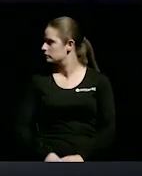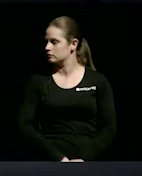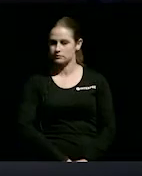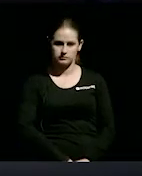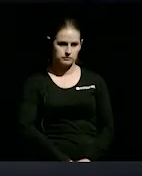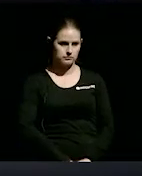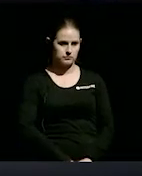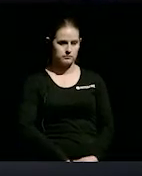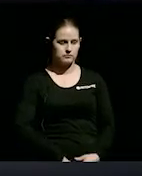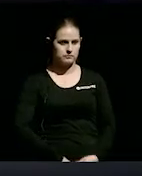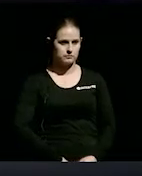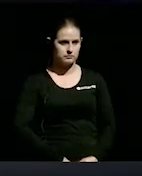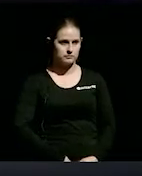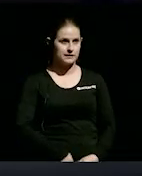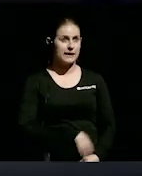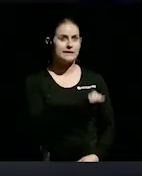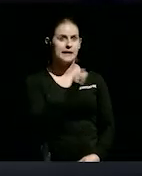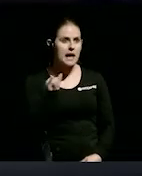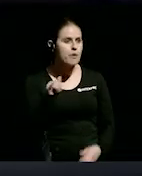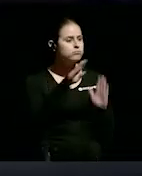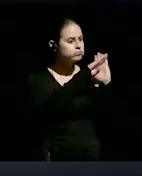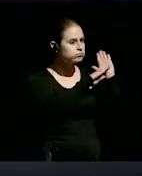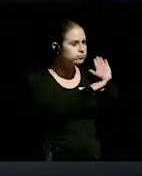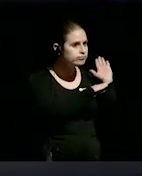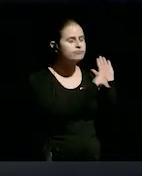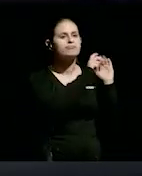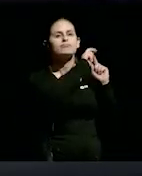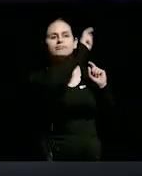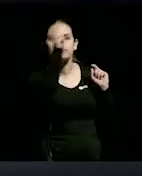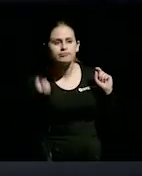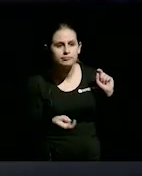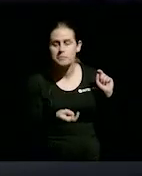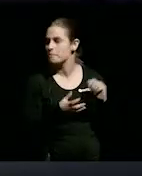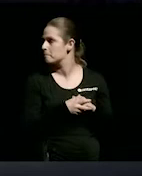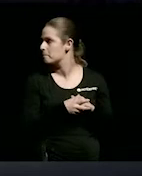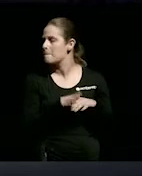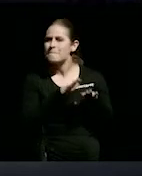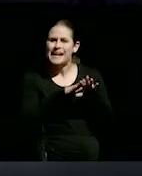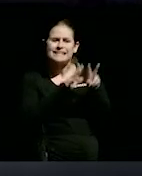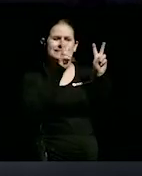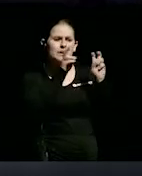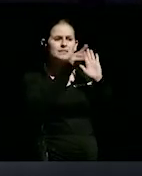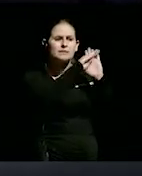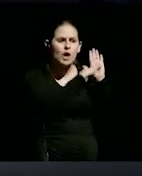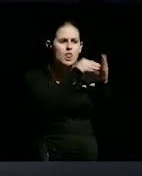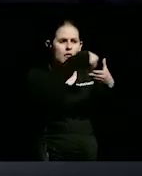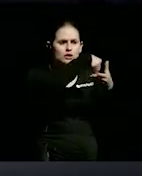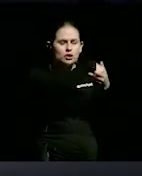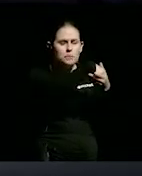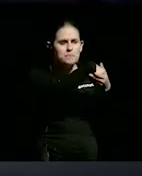Tenemos diferentes programas, con programas de liderazgo, Jimmy lidera uno de ellos, para trabajar con las